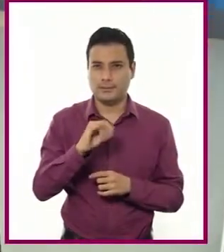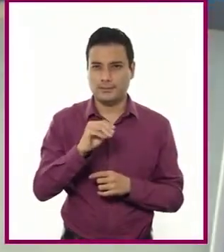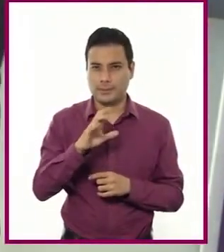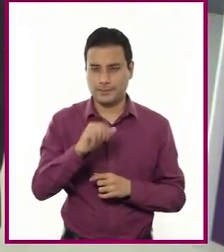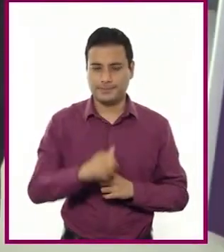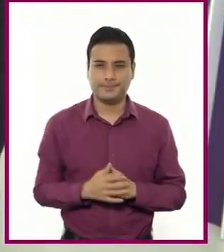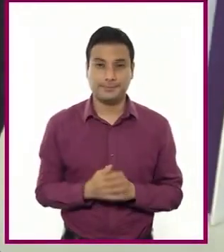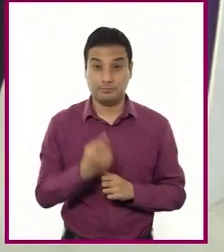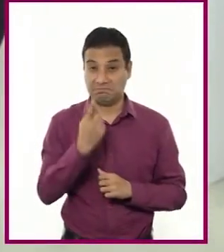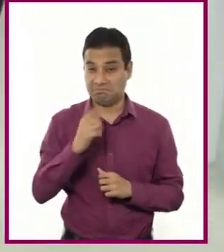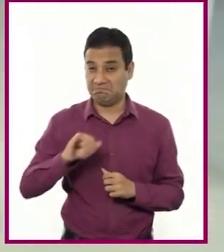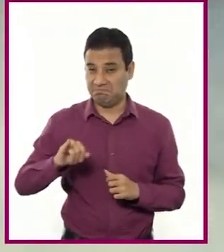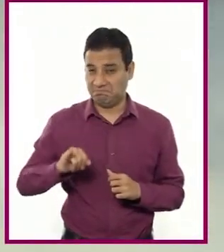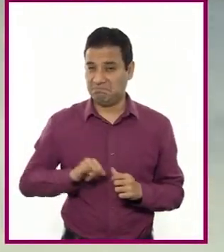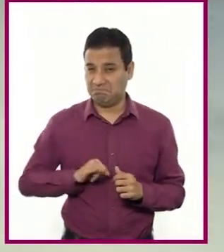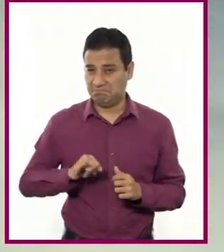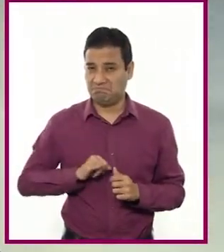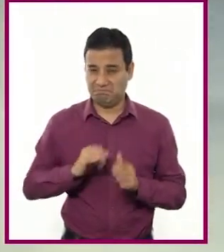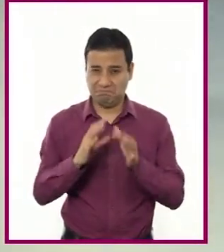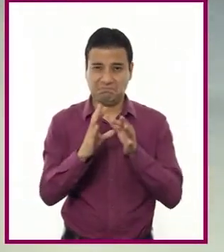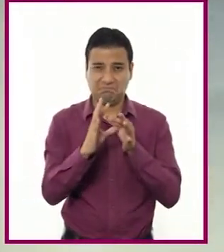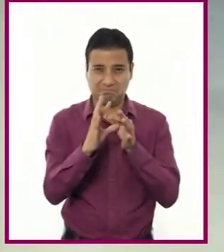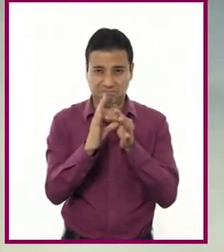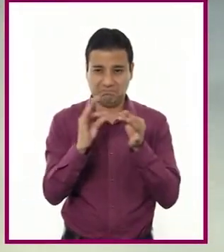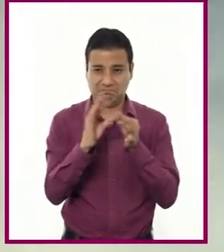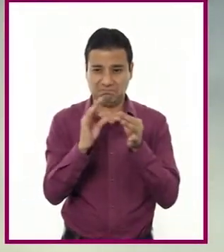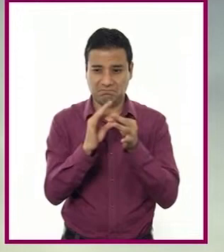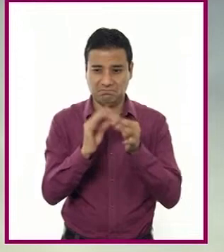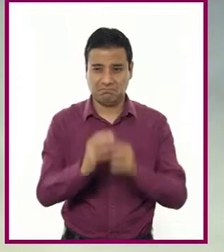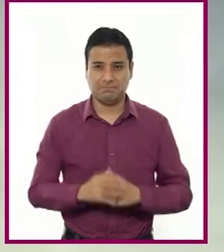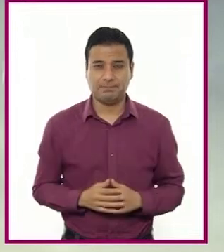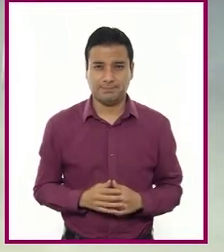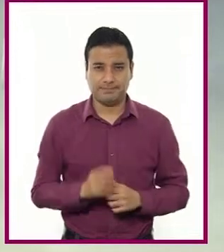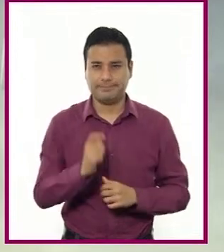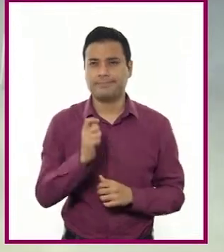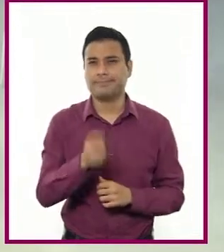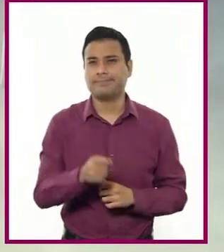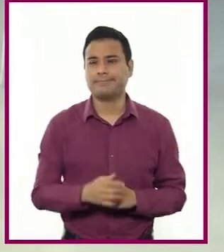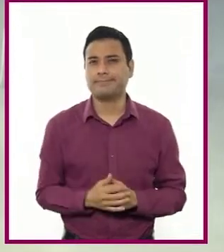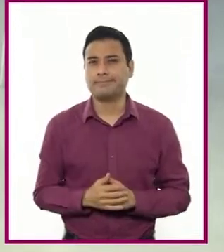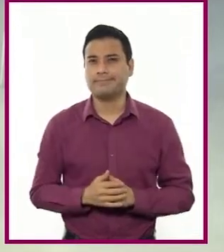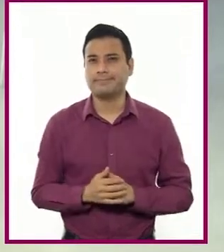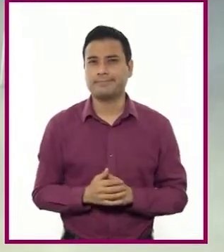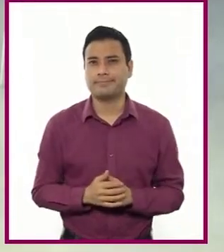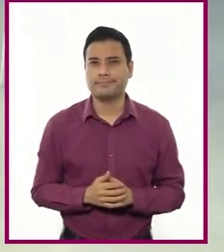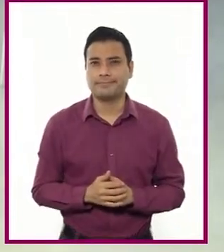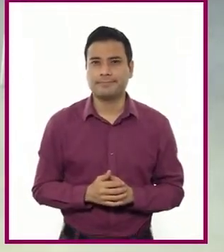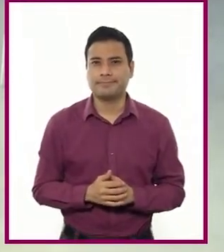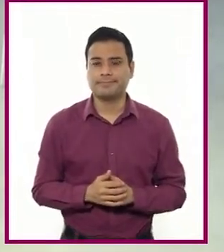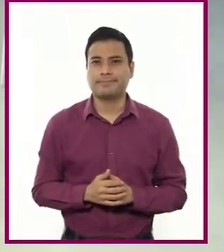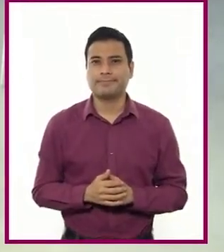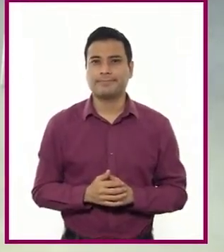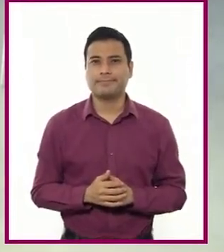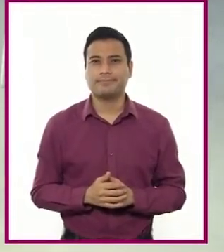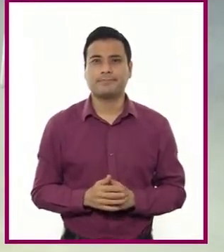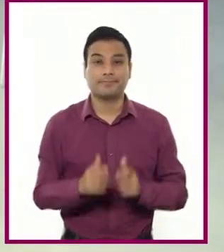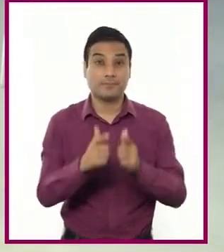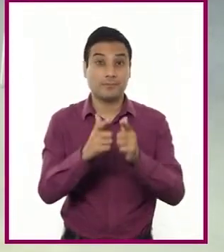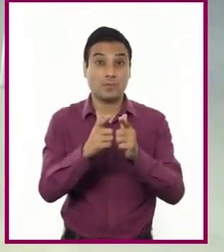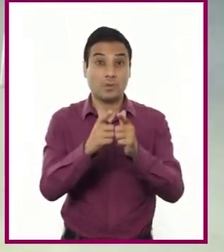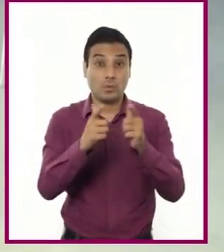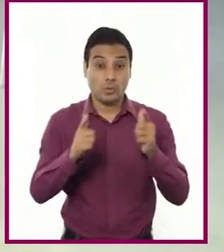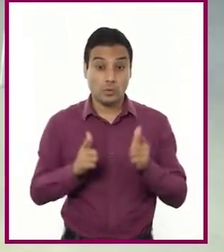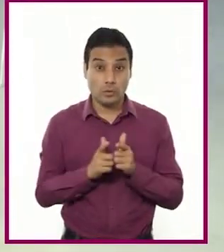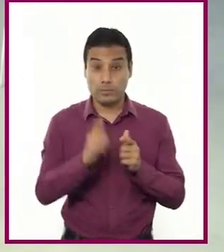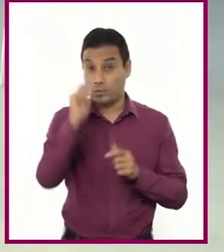Un punto a destacar sobre el conocimiento que se tiene de los señoríos prehispánicos es la labor que realizaron las órdenes monásticas para rescatar